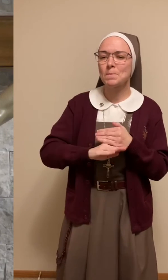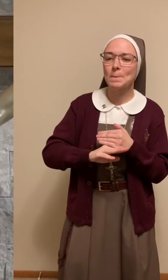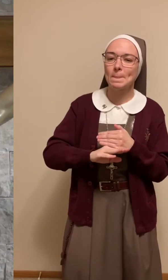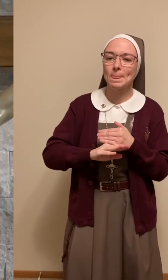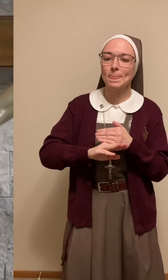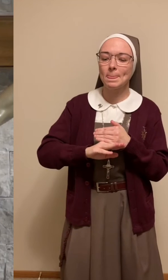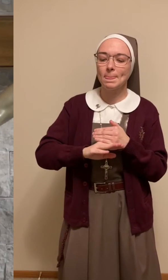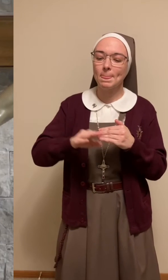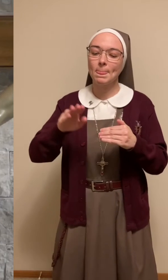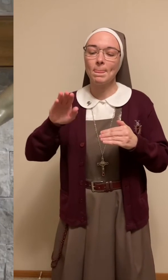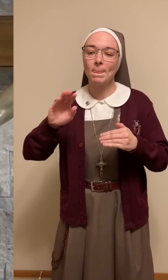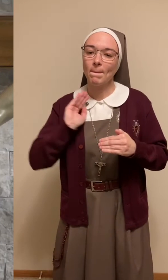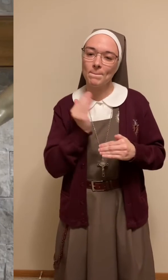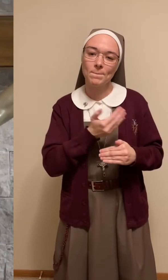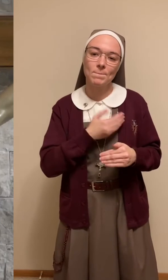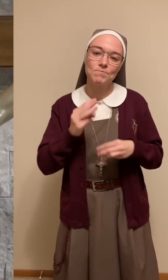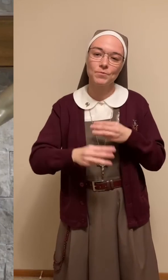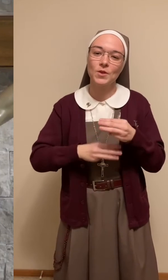señor